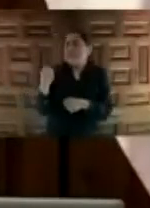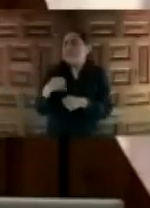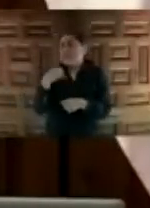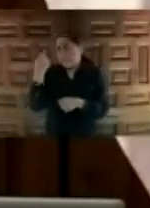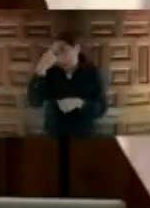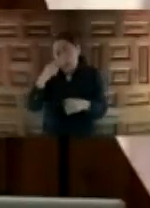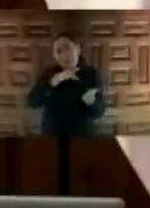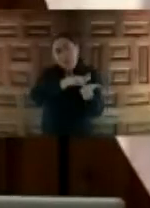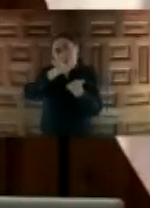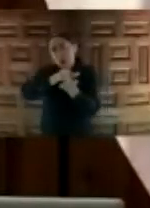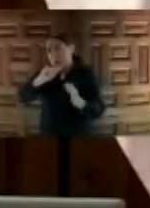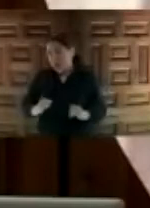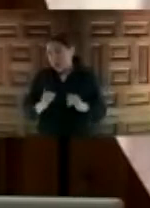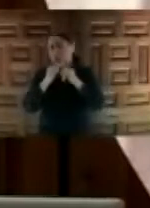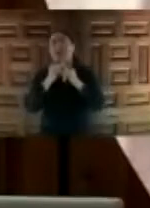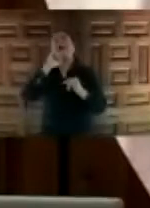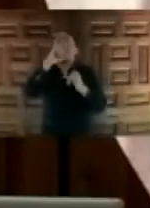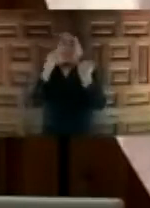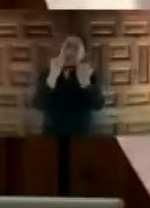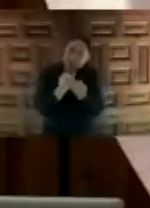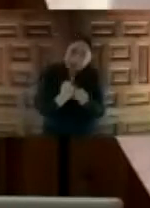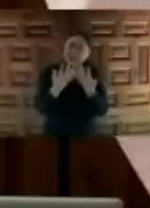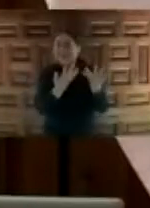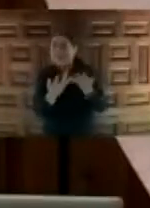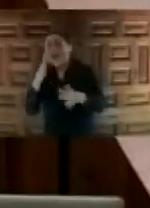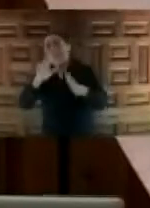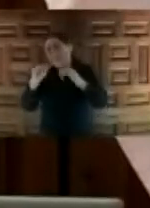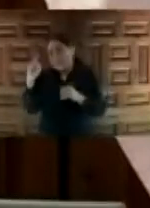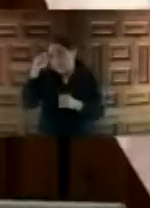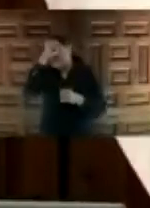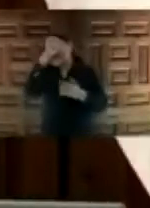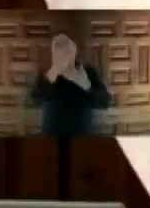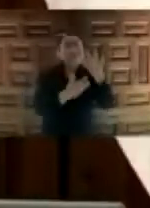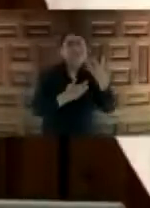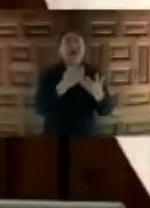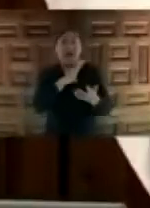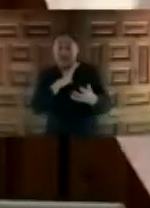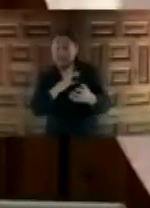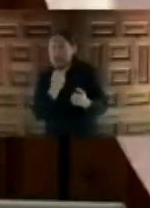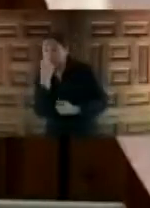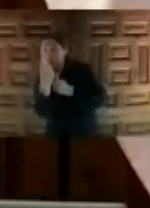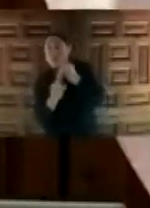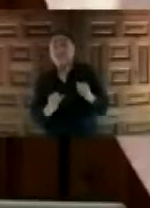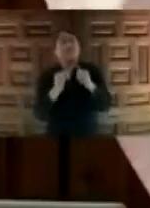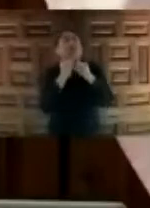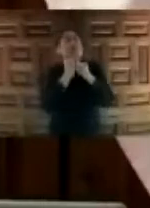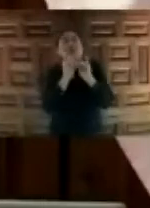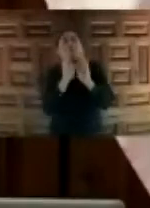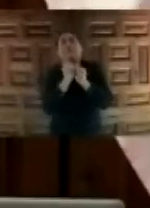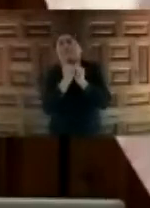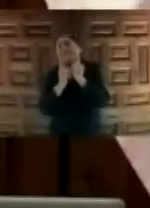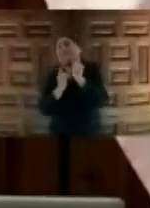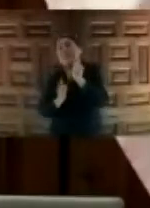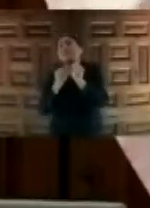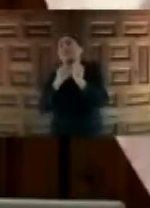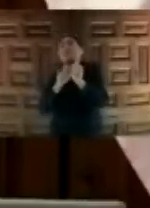fortalecimiento de muchas instituciones, también han mostrado efectos perversos en donde algunas instituciones con rezagos siguieron